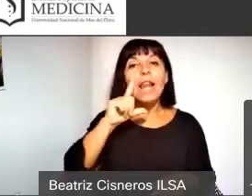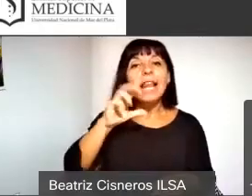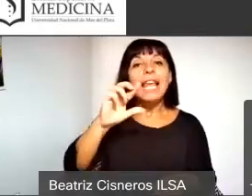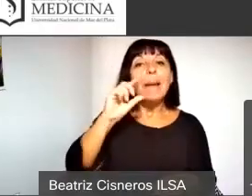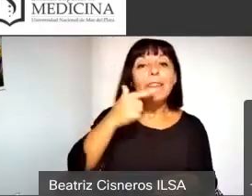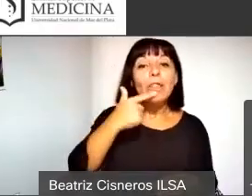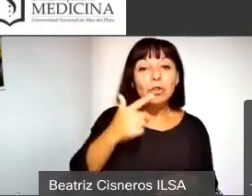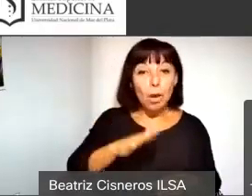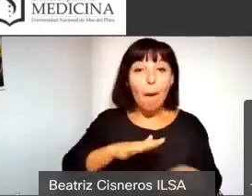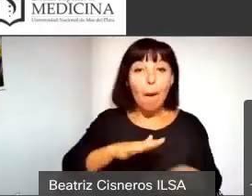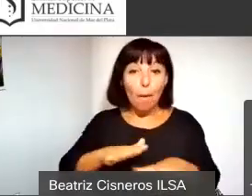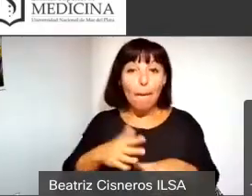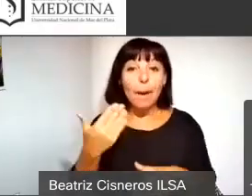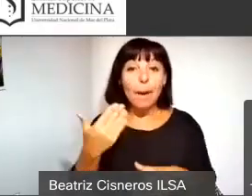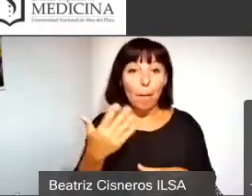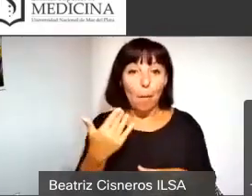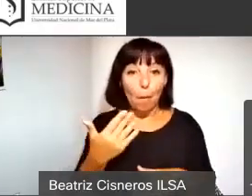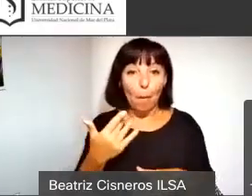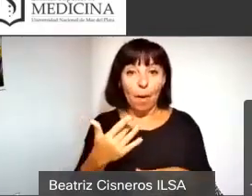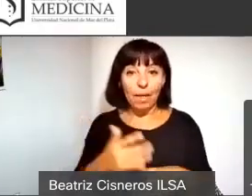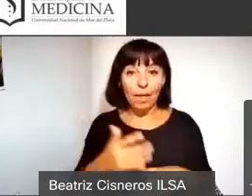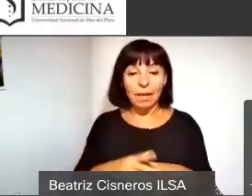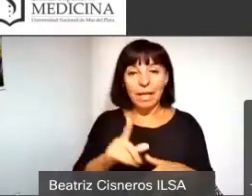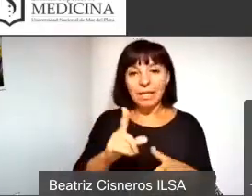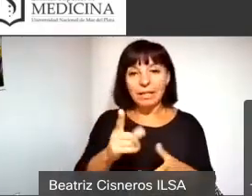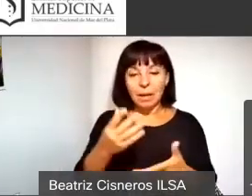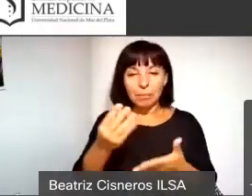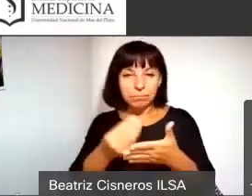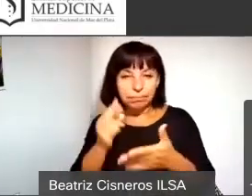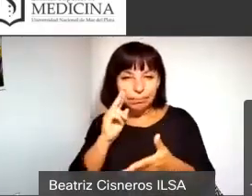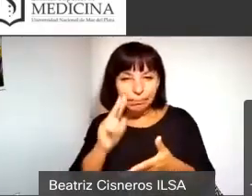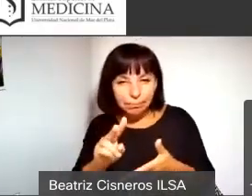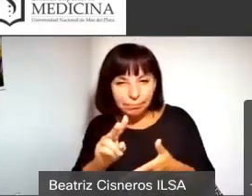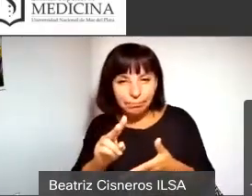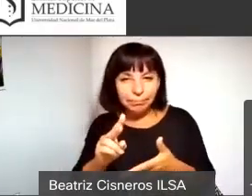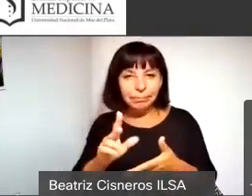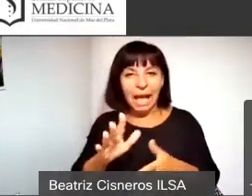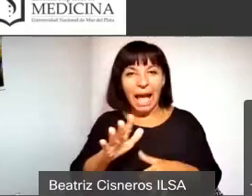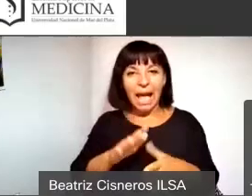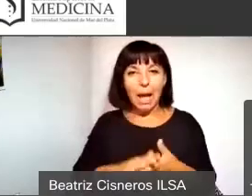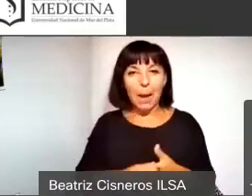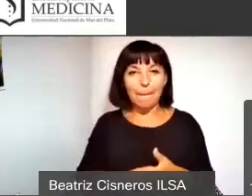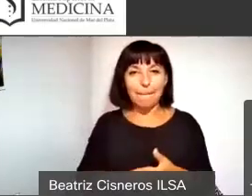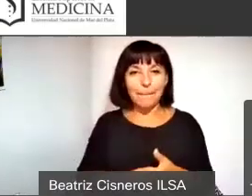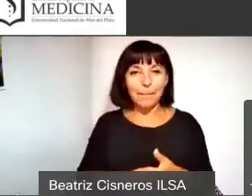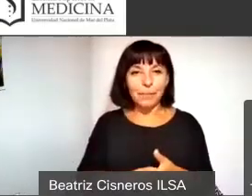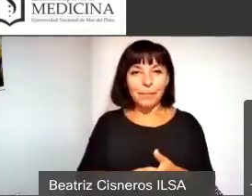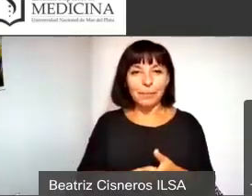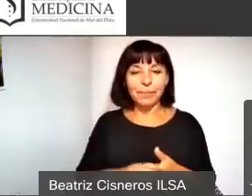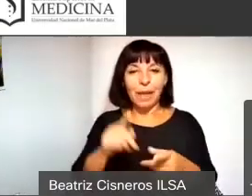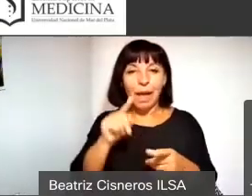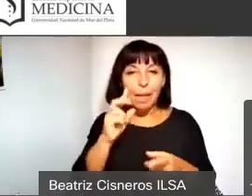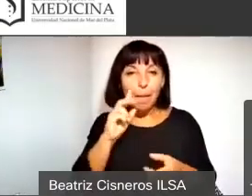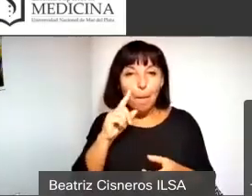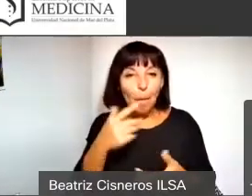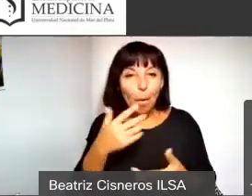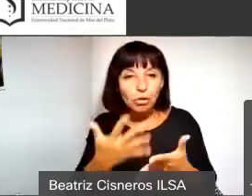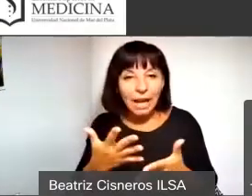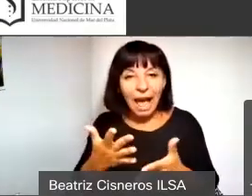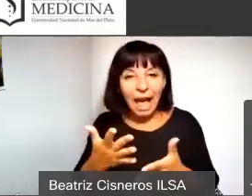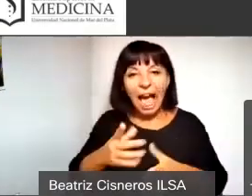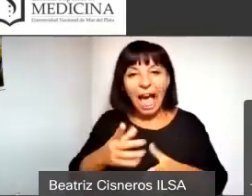Estamos viendo acá una especie como de GIF, de animación, en el cual les voy a señalar cuáles son los diferentes movimientos que